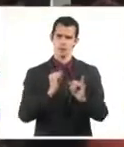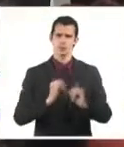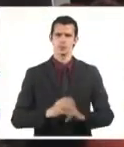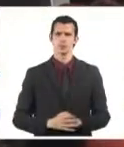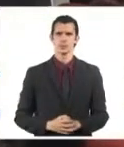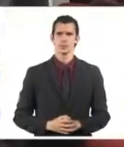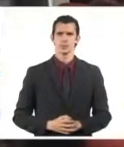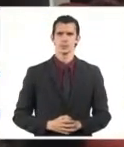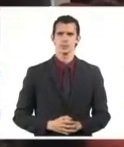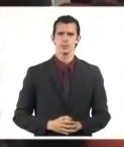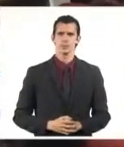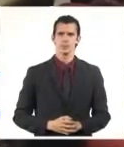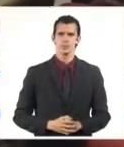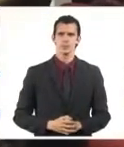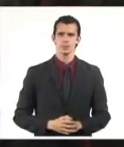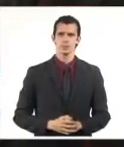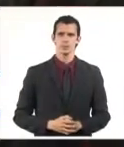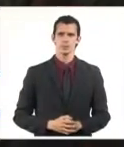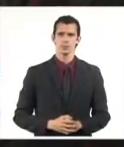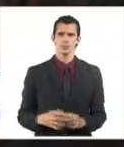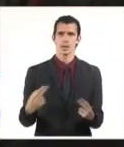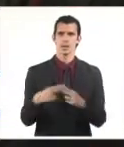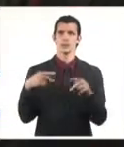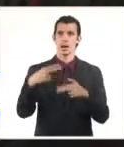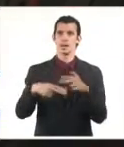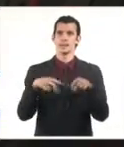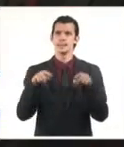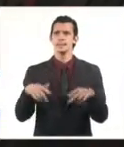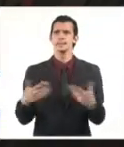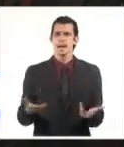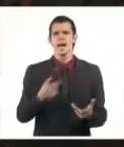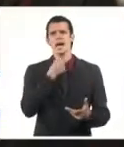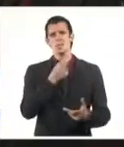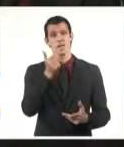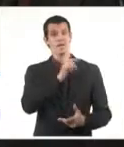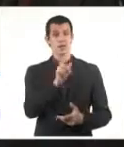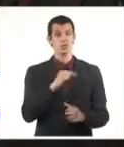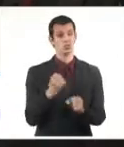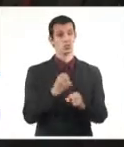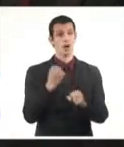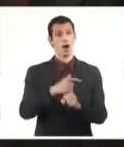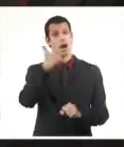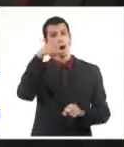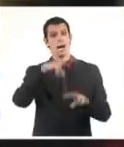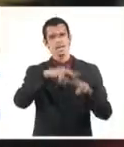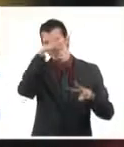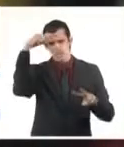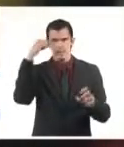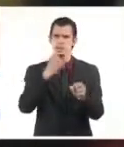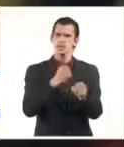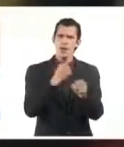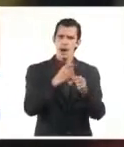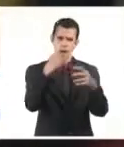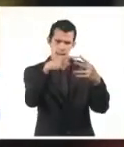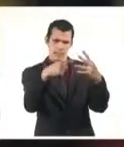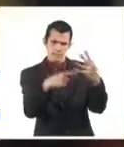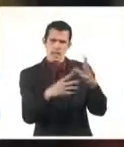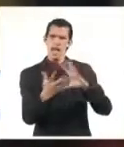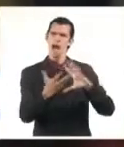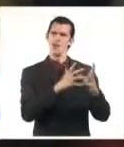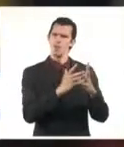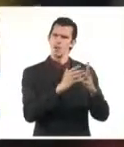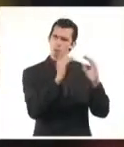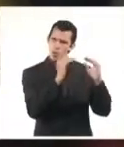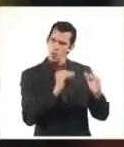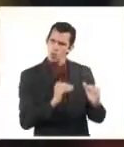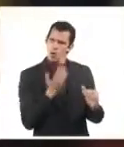Y los desafíos del panorama cultural cubano marcaron la primera jornada del Consejo Nacional de la Asociación Hermanos Saiz, que se celebra los días